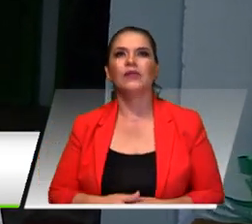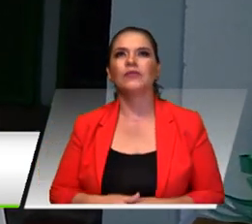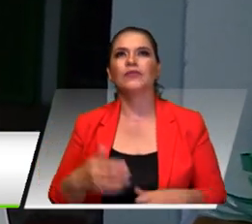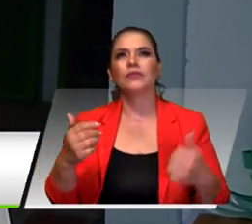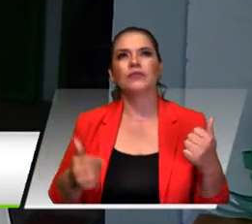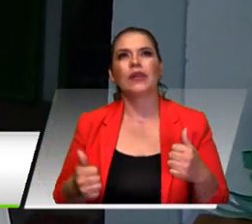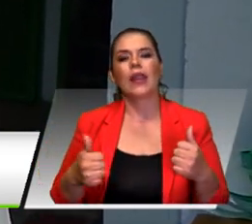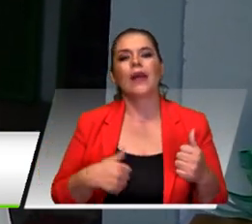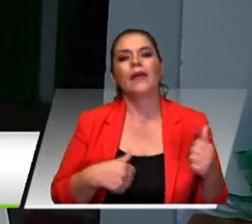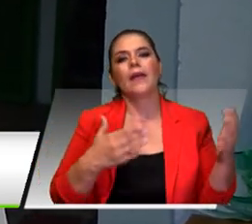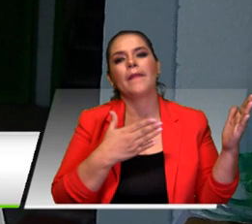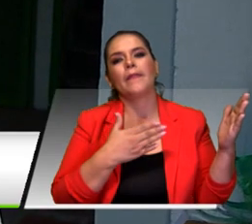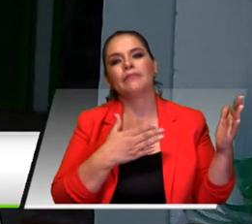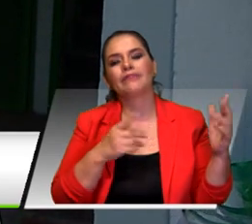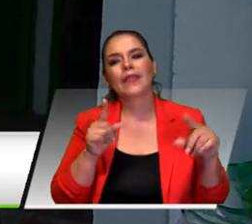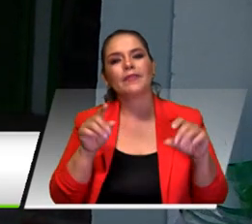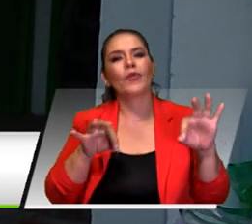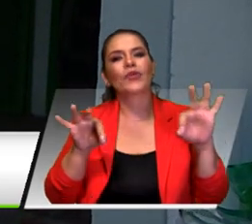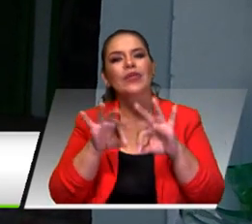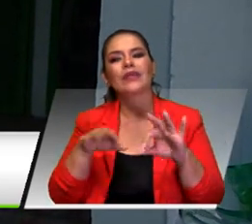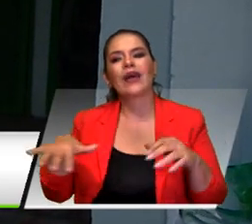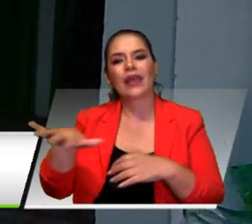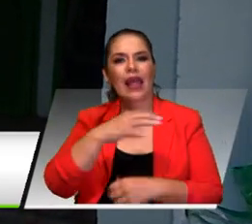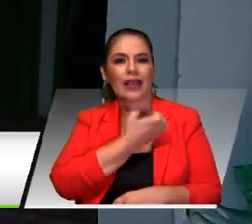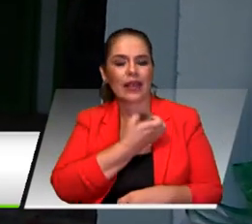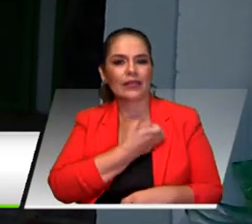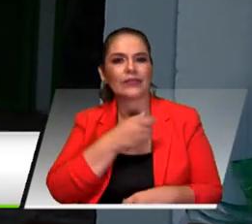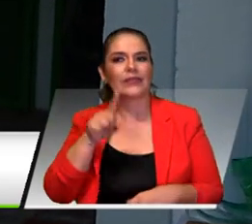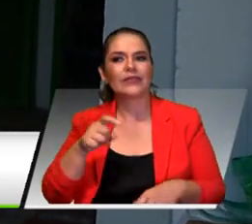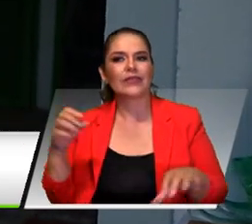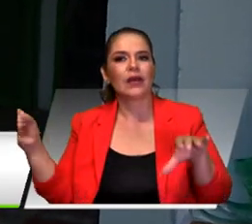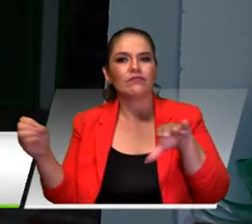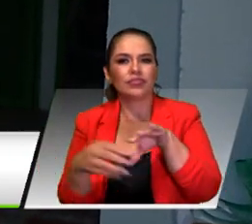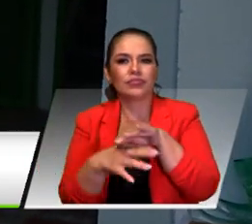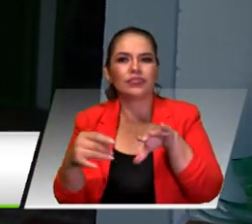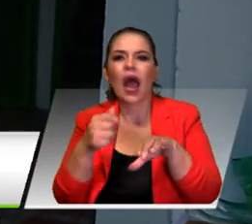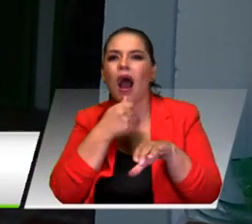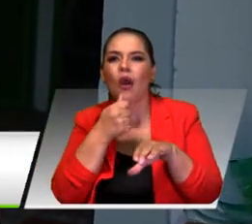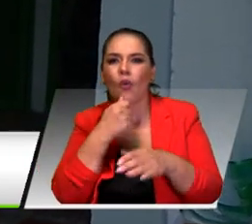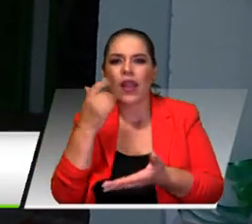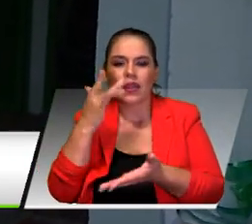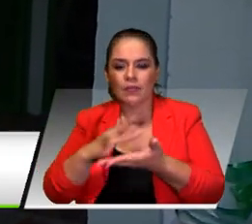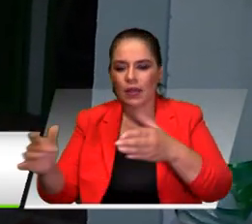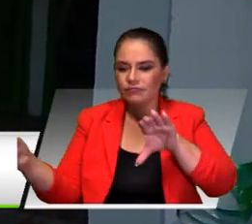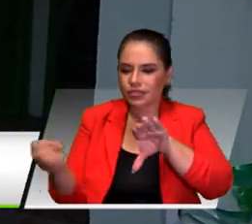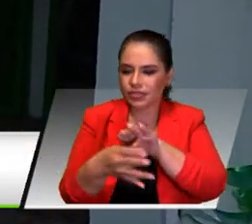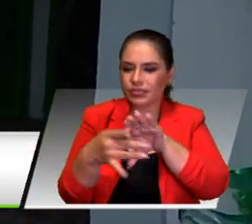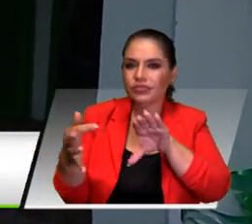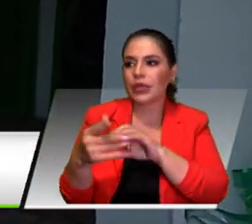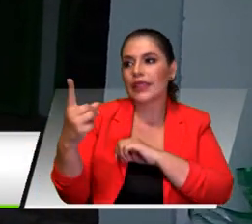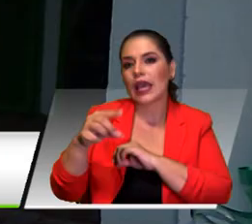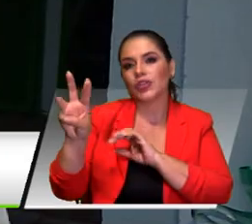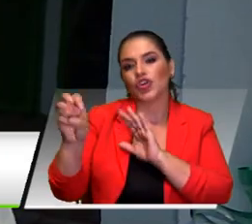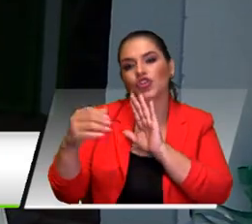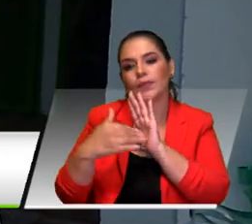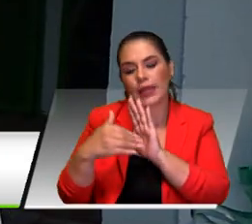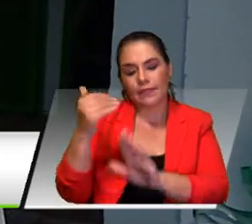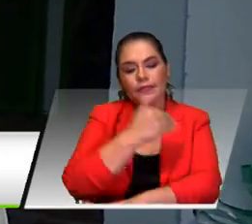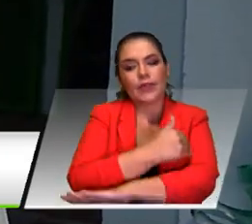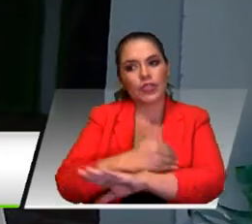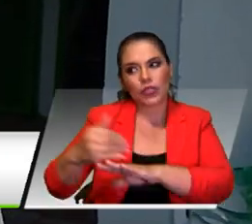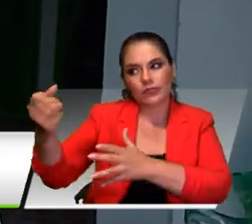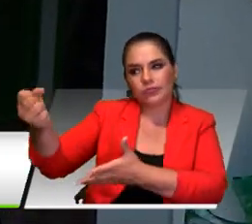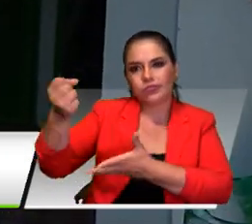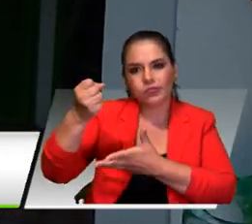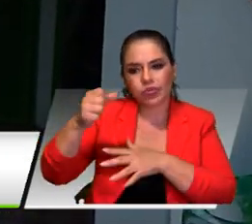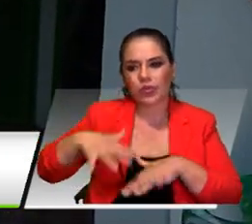del plan maestro de acueducto y alcantarillado cerca de 18 mil millones de pesos estamos nosotros para la reposición de nuestra